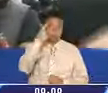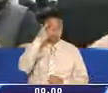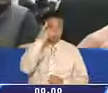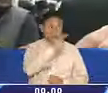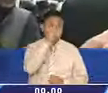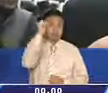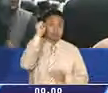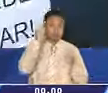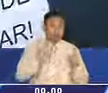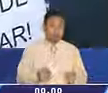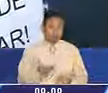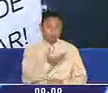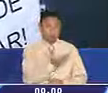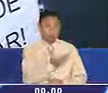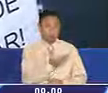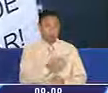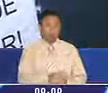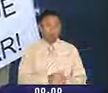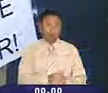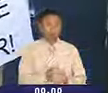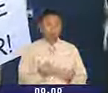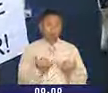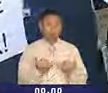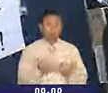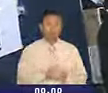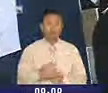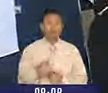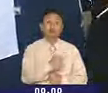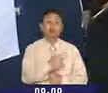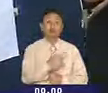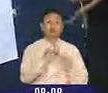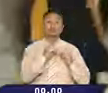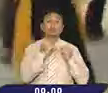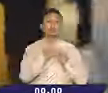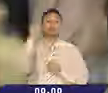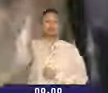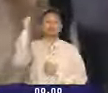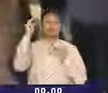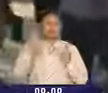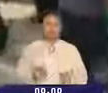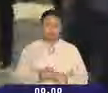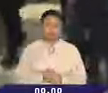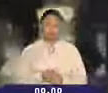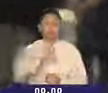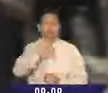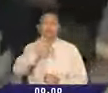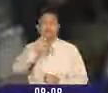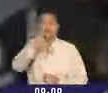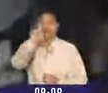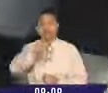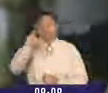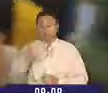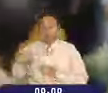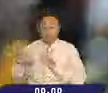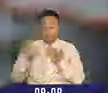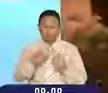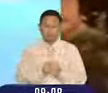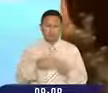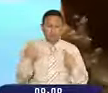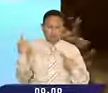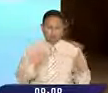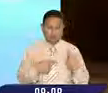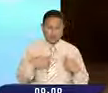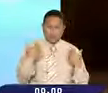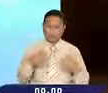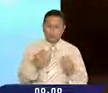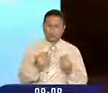derechos humanos? Hasta el momento, las organizaciones de derechos humanos contabilizan 92 muertos y cientos heridos